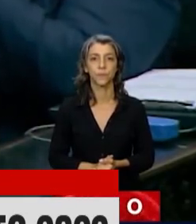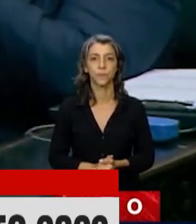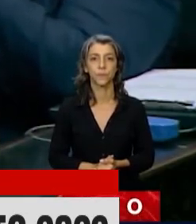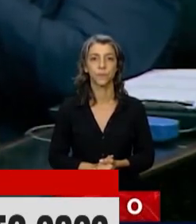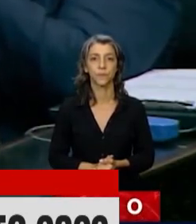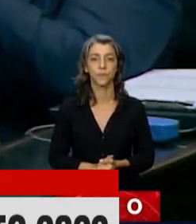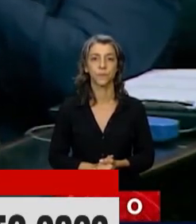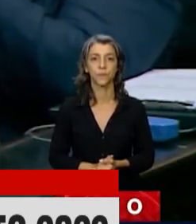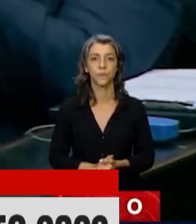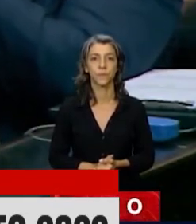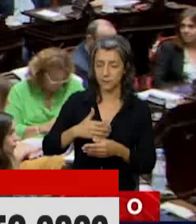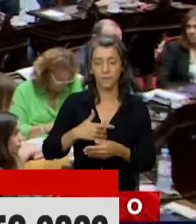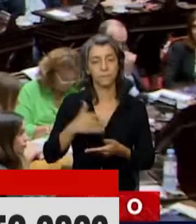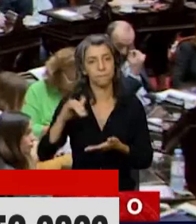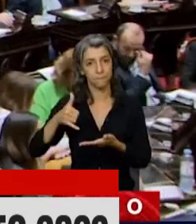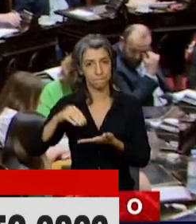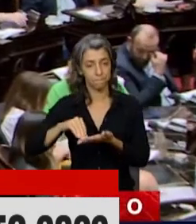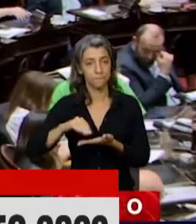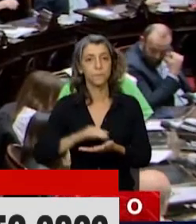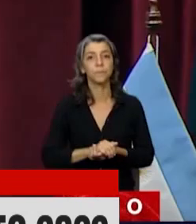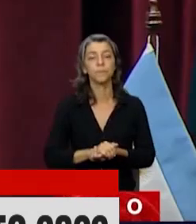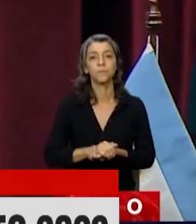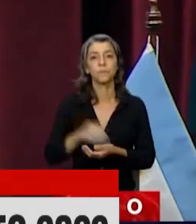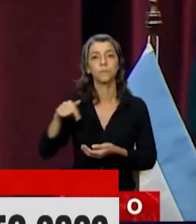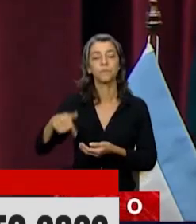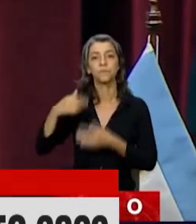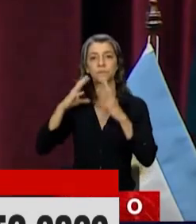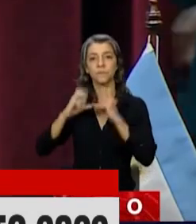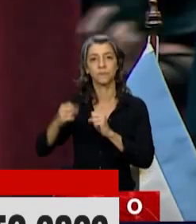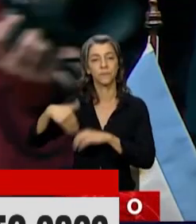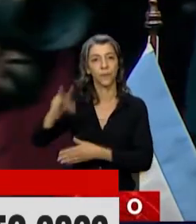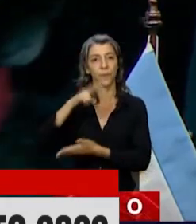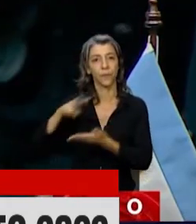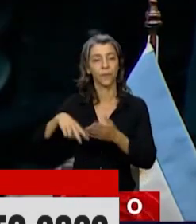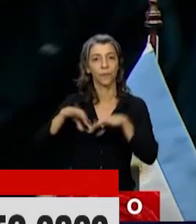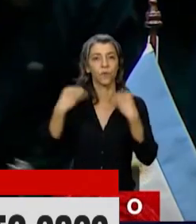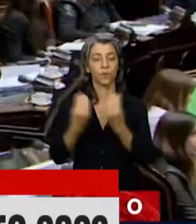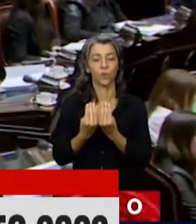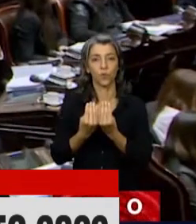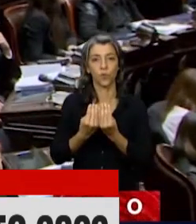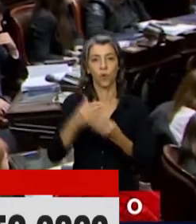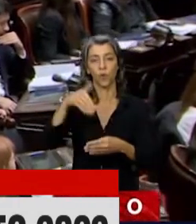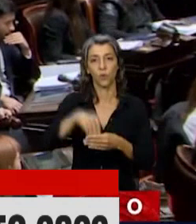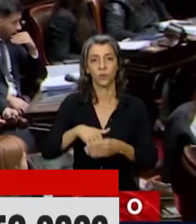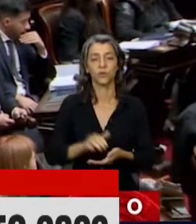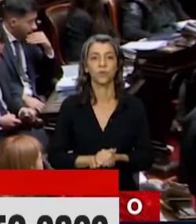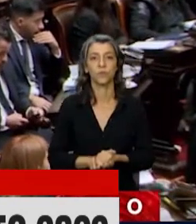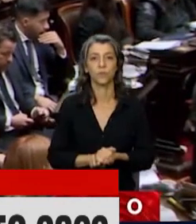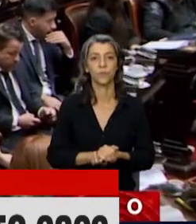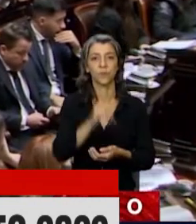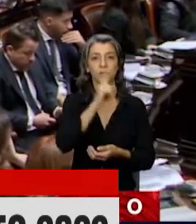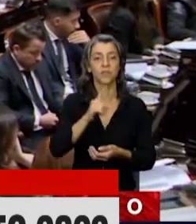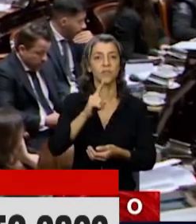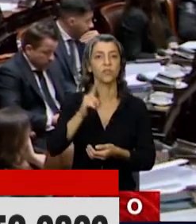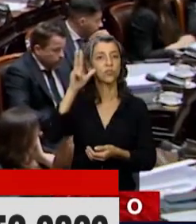umbral mínimo de ingresos, pero no los jueces, porque los jueces sostienen que sus sueldos son intangibles, no